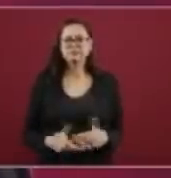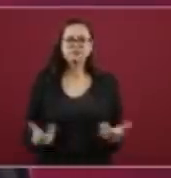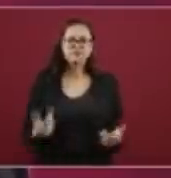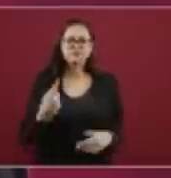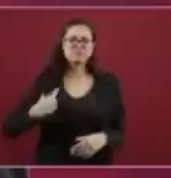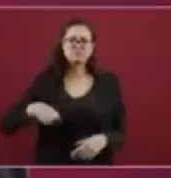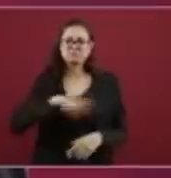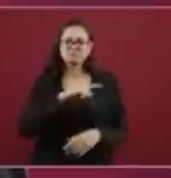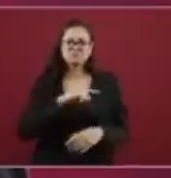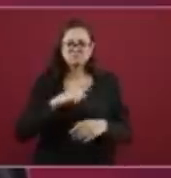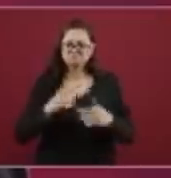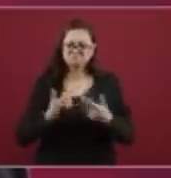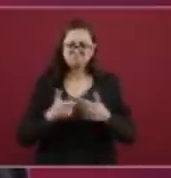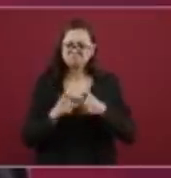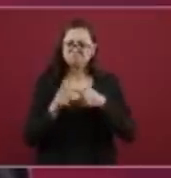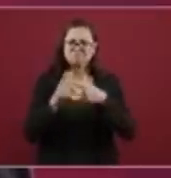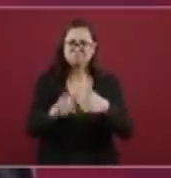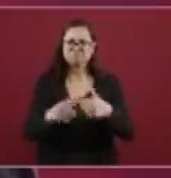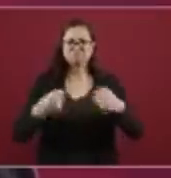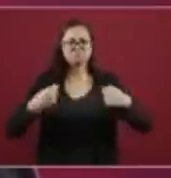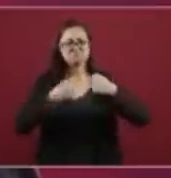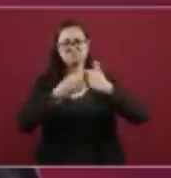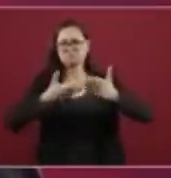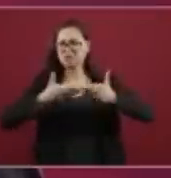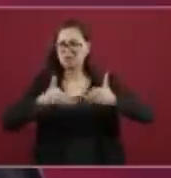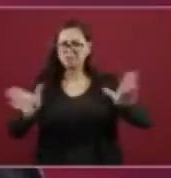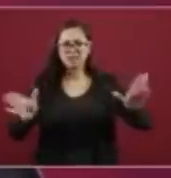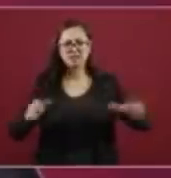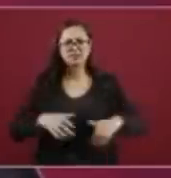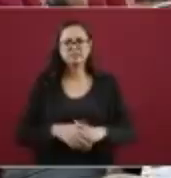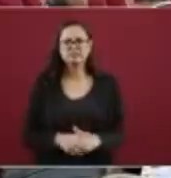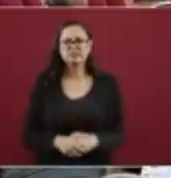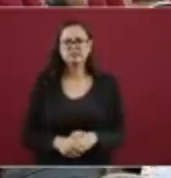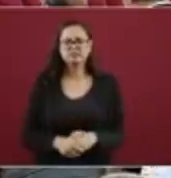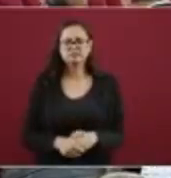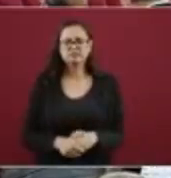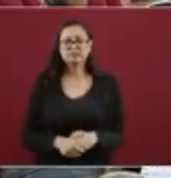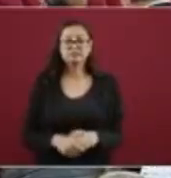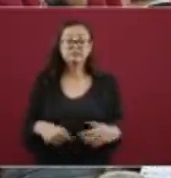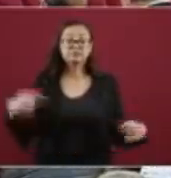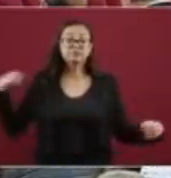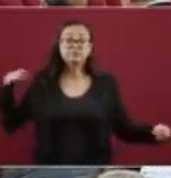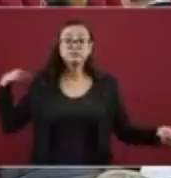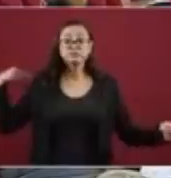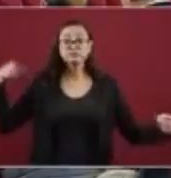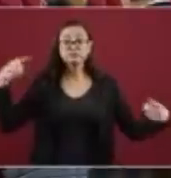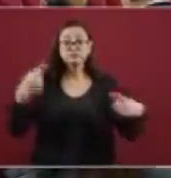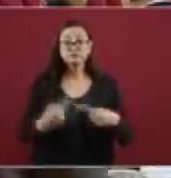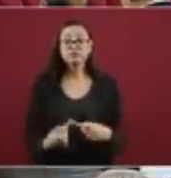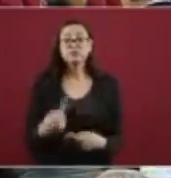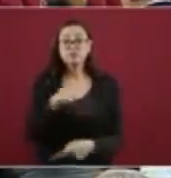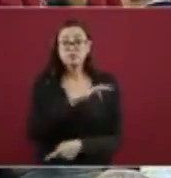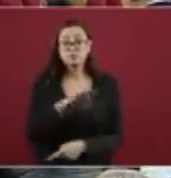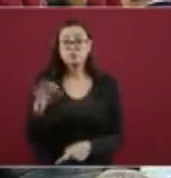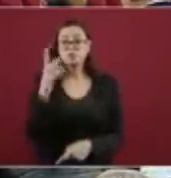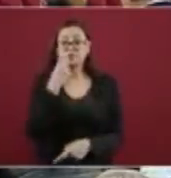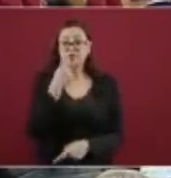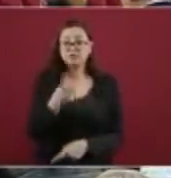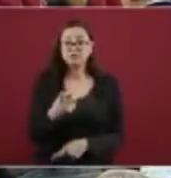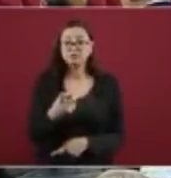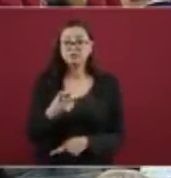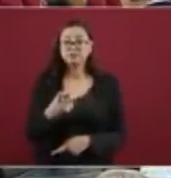mantengamos abierta la frontera. Hasta ahora les puedo decir